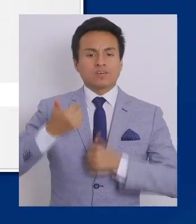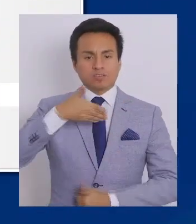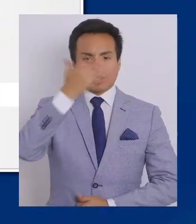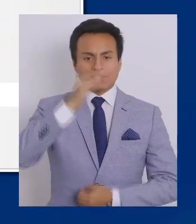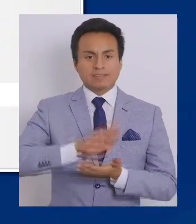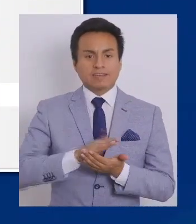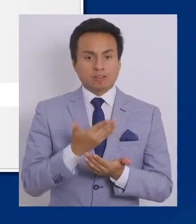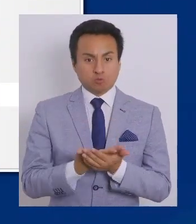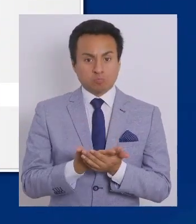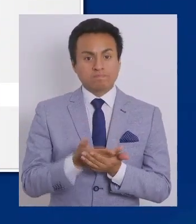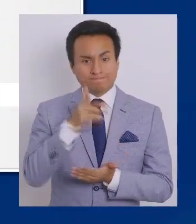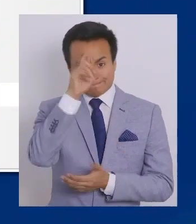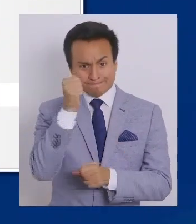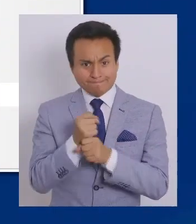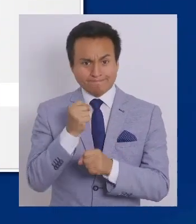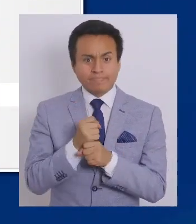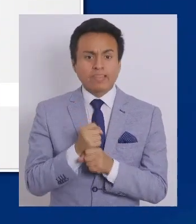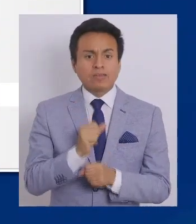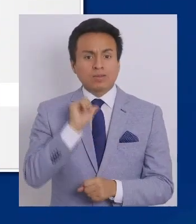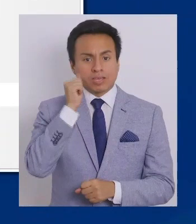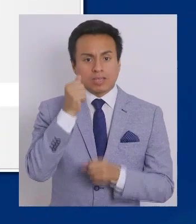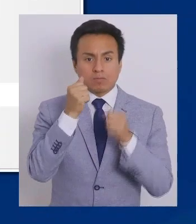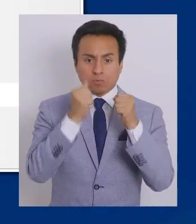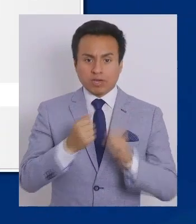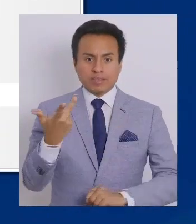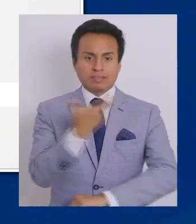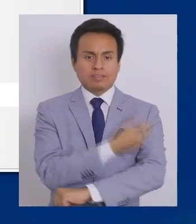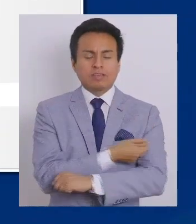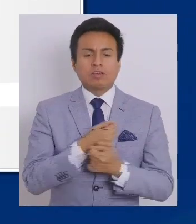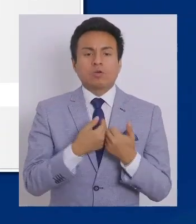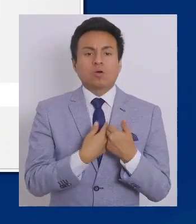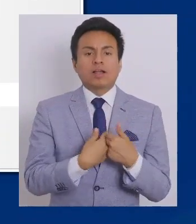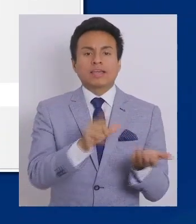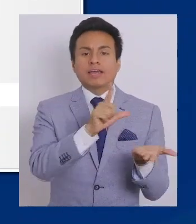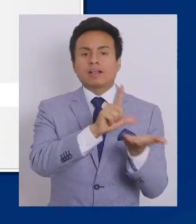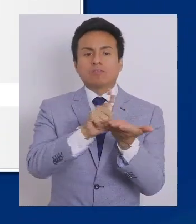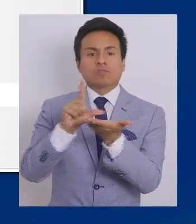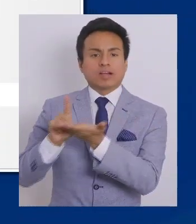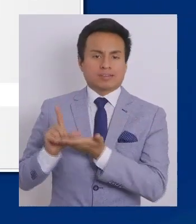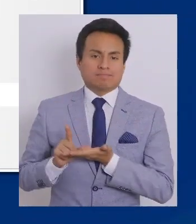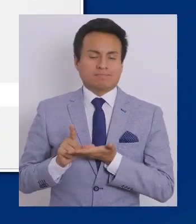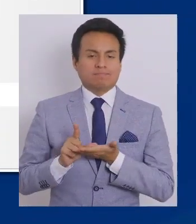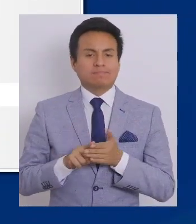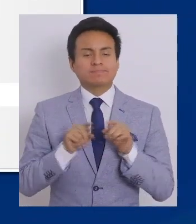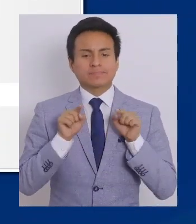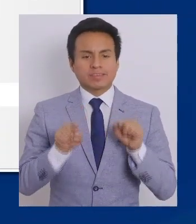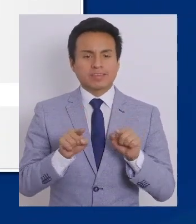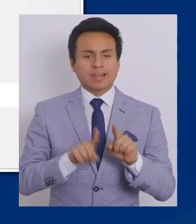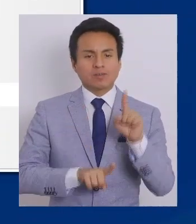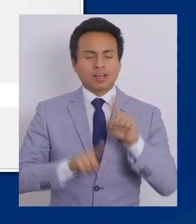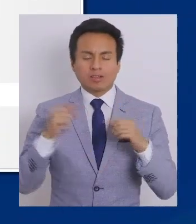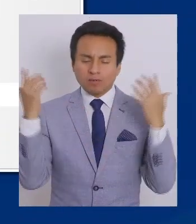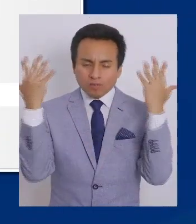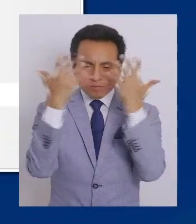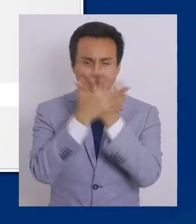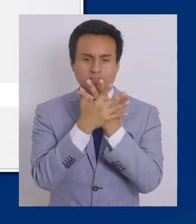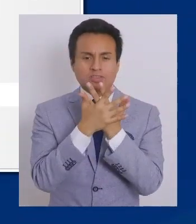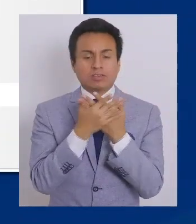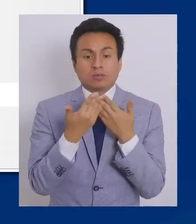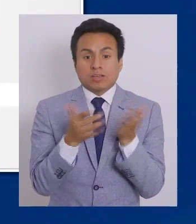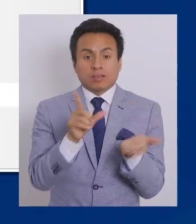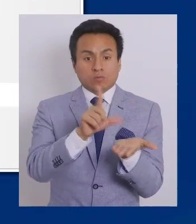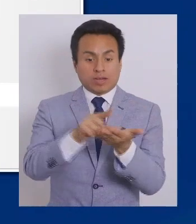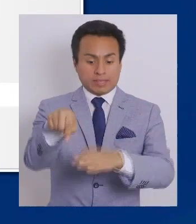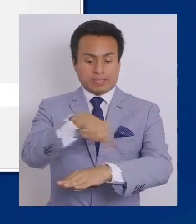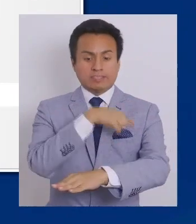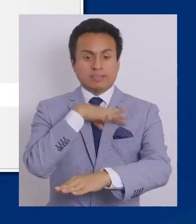área de la salud también pueden ser vacunados mañana en cualquier lugar aquí ha habido algunas confusiones en cualquier lugar de